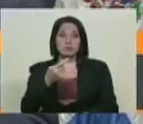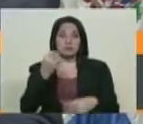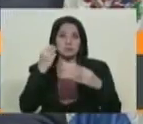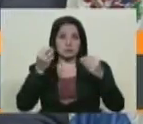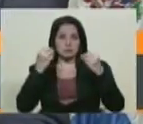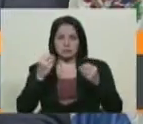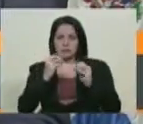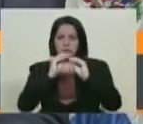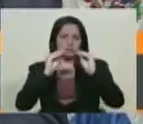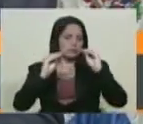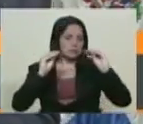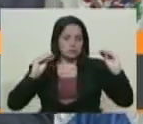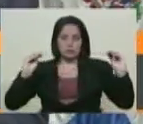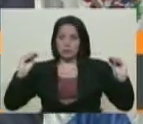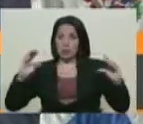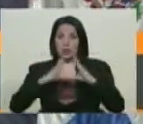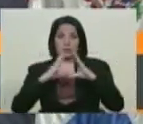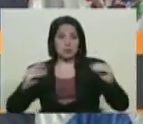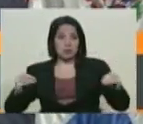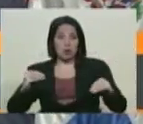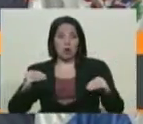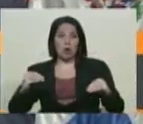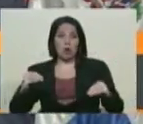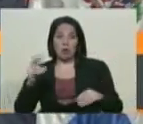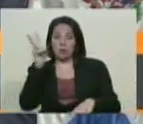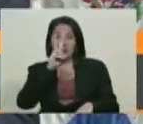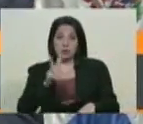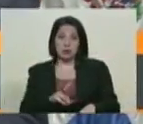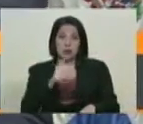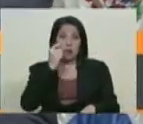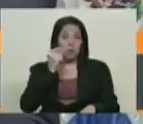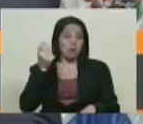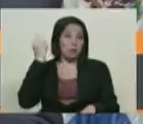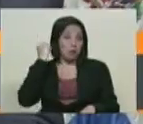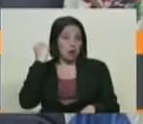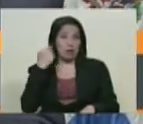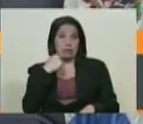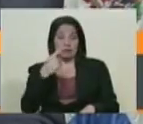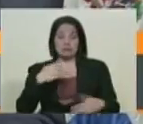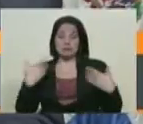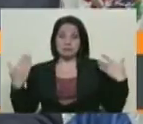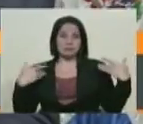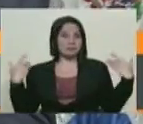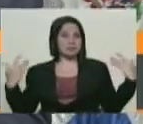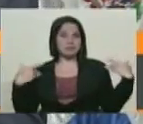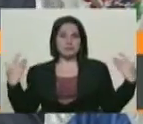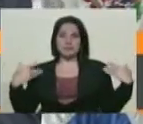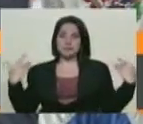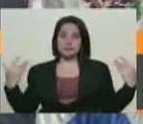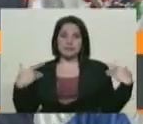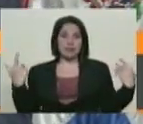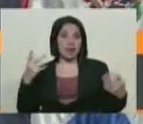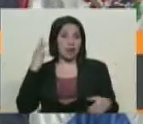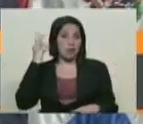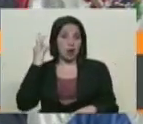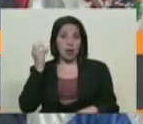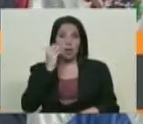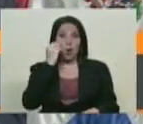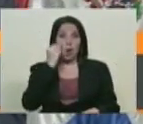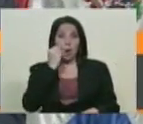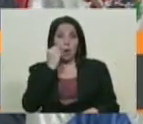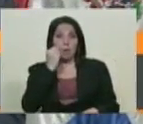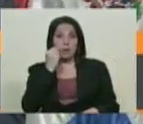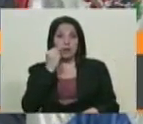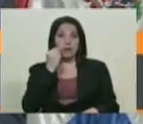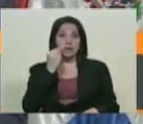todas las venezolanas y para todos los venezolanos, y me atrevo a decir con regocijo para todas las mujeres y hombres de bien